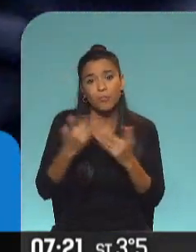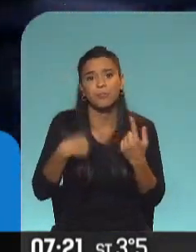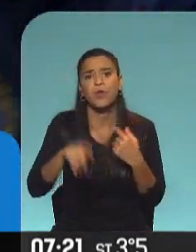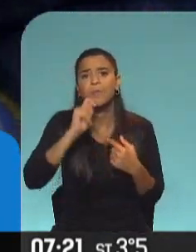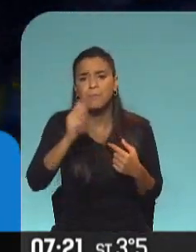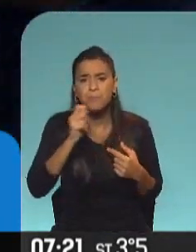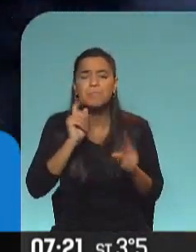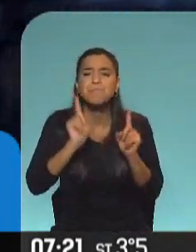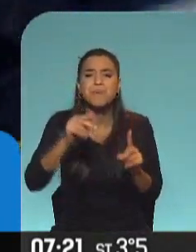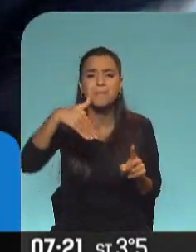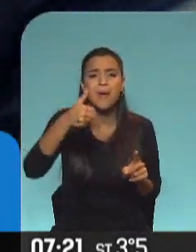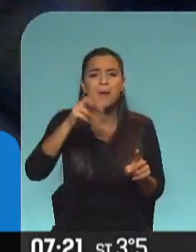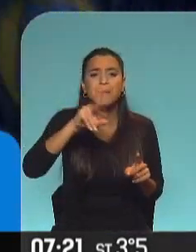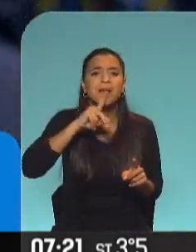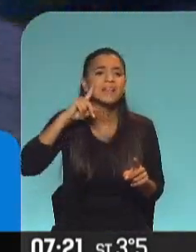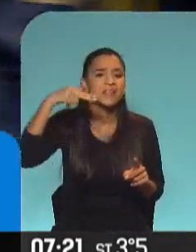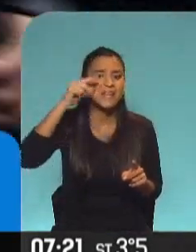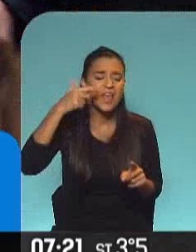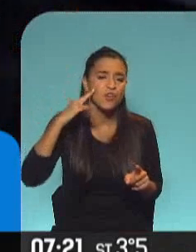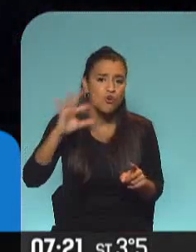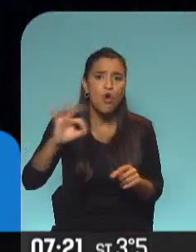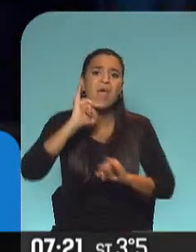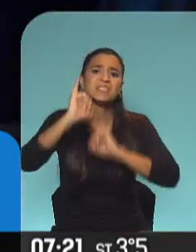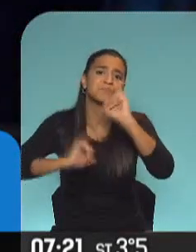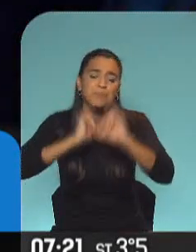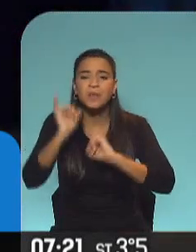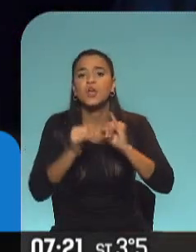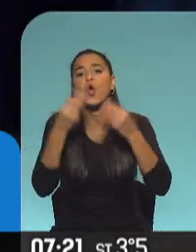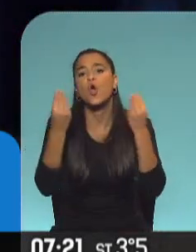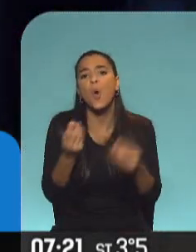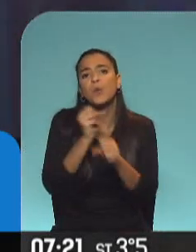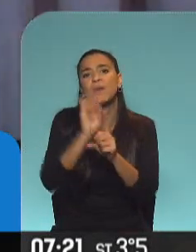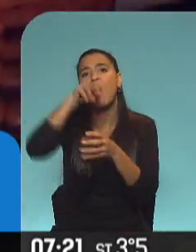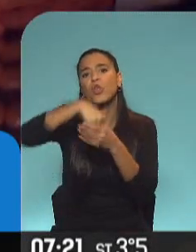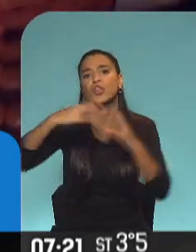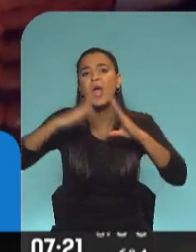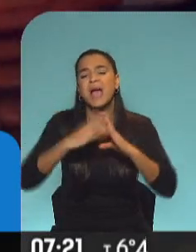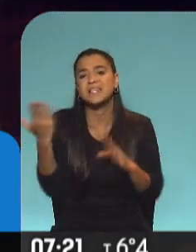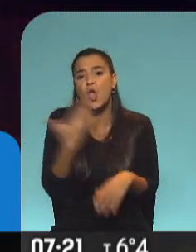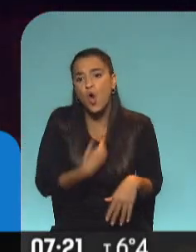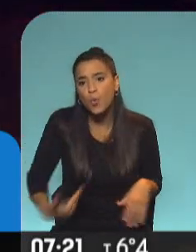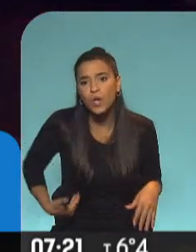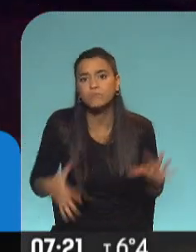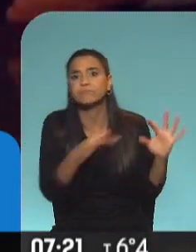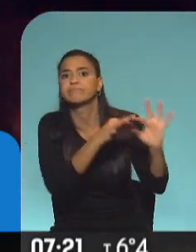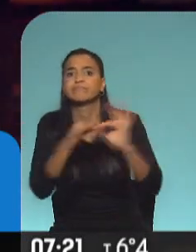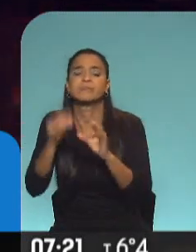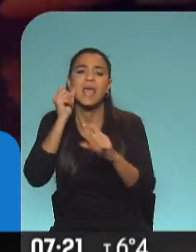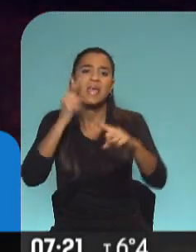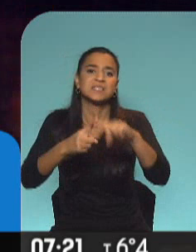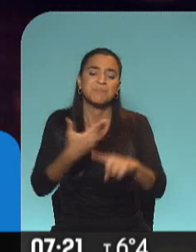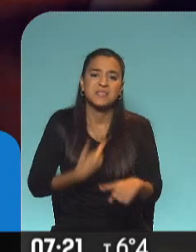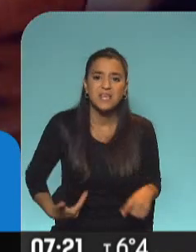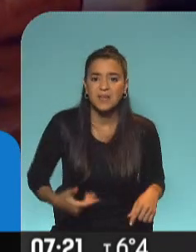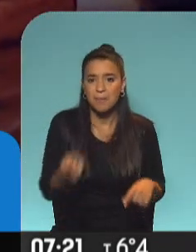periodística la propia Martinengo explicó cuál era su trabajo en Casa de Gobierno y de qué manera ella estaba ligada al expresidente Mauricio Macri